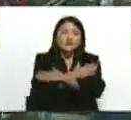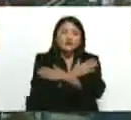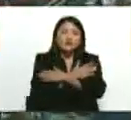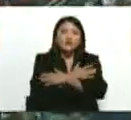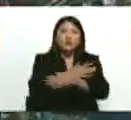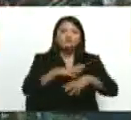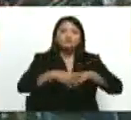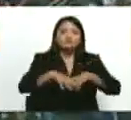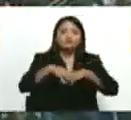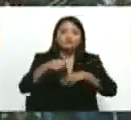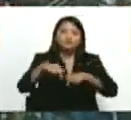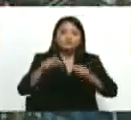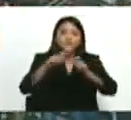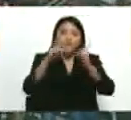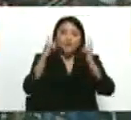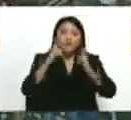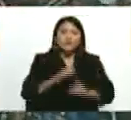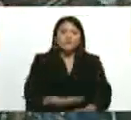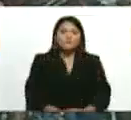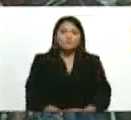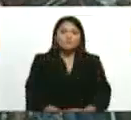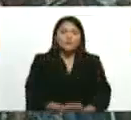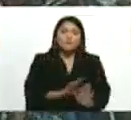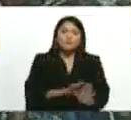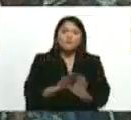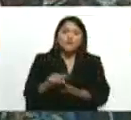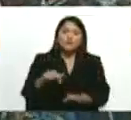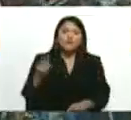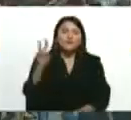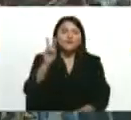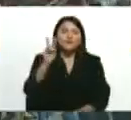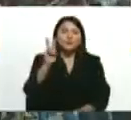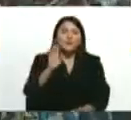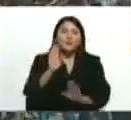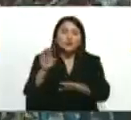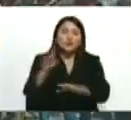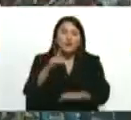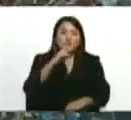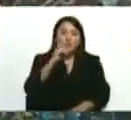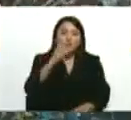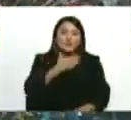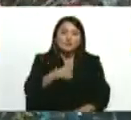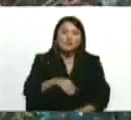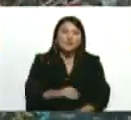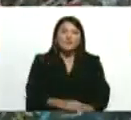del pueblo de La Guaira en defensa de la patria, en defensa del presidente Nicolás Maduro y en defensa de la revolución bolivariana.